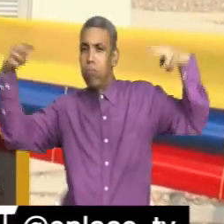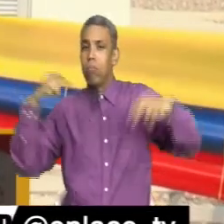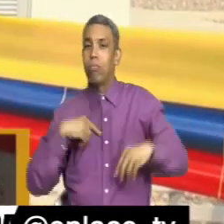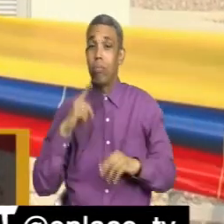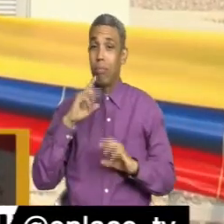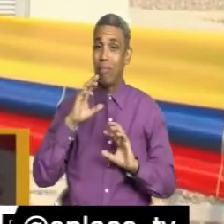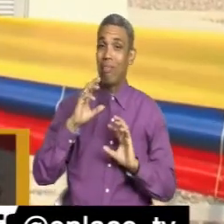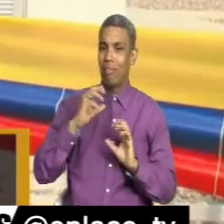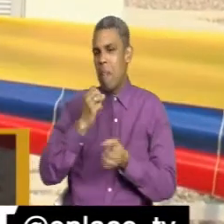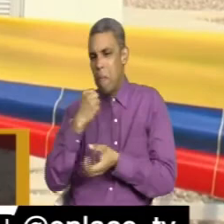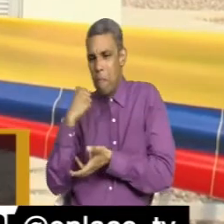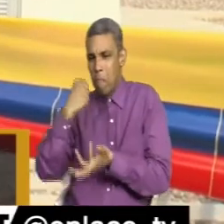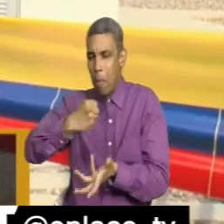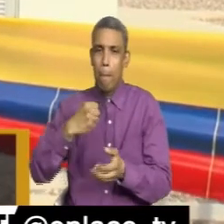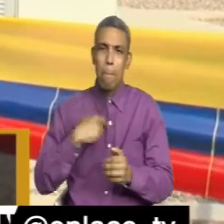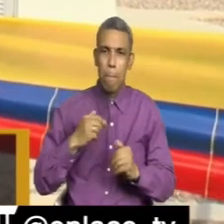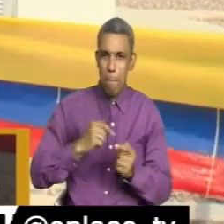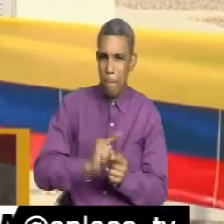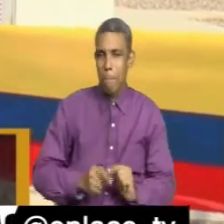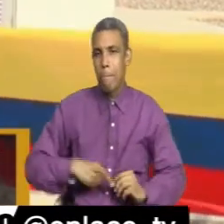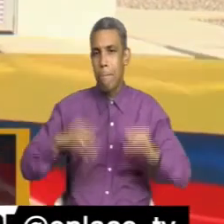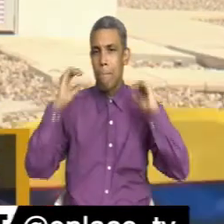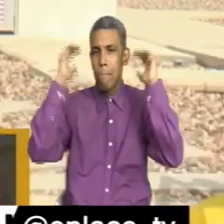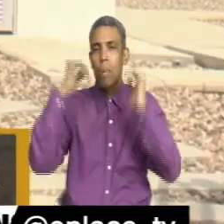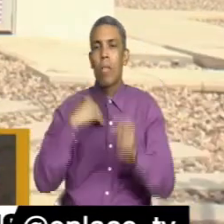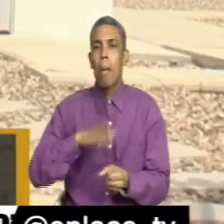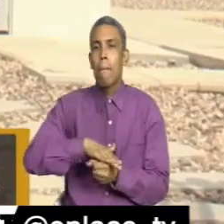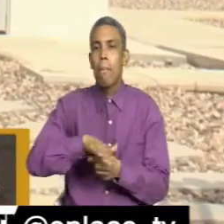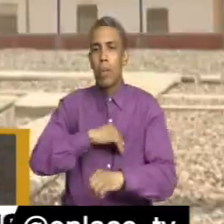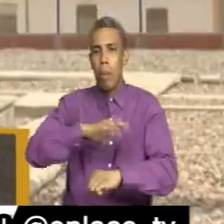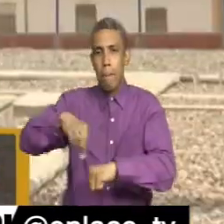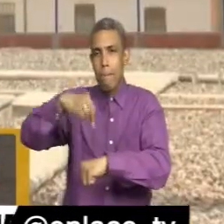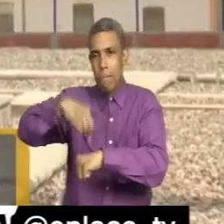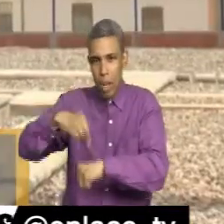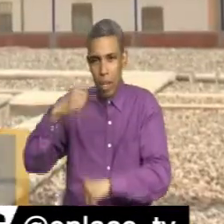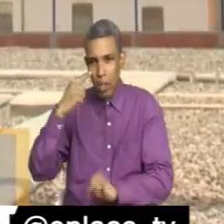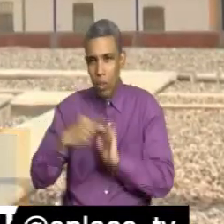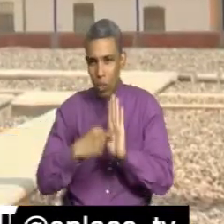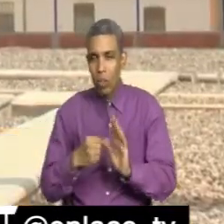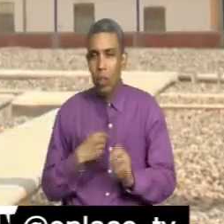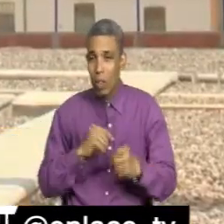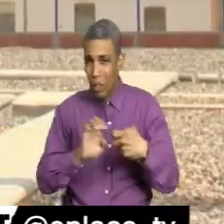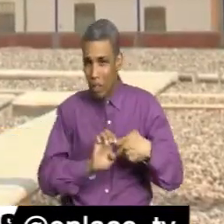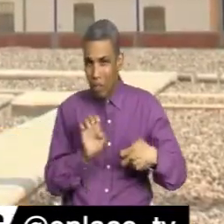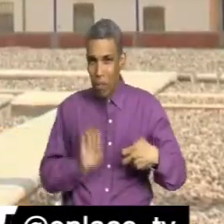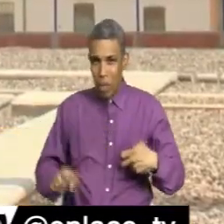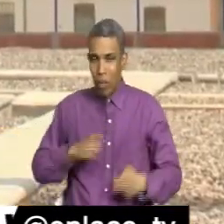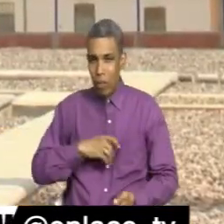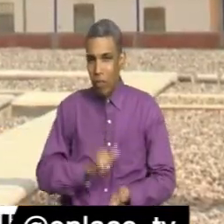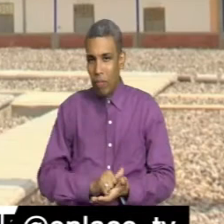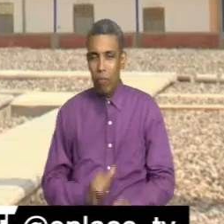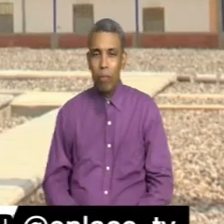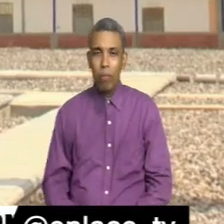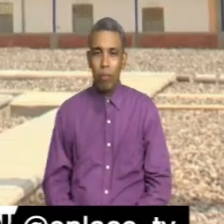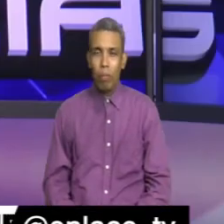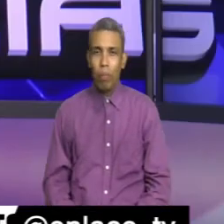acto inaugural de la puesta en funcionamiento se dio en el barrio Parnaso, donde funciona la empresa electrificadora de Santander en Barranca Bermeja.